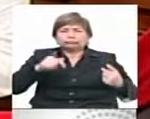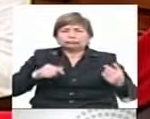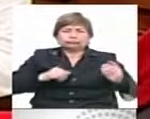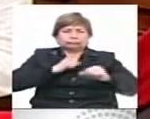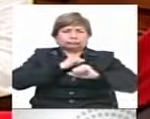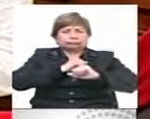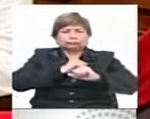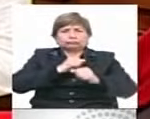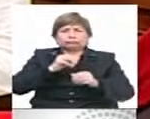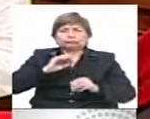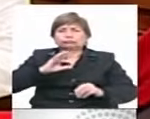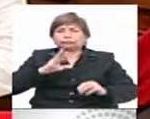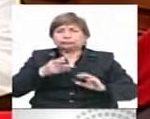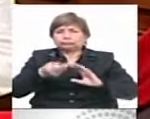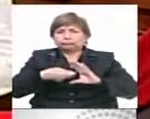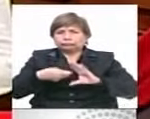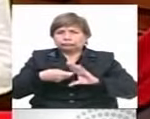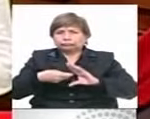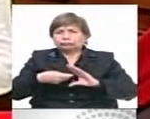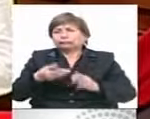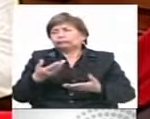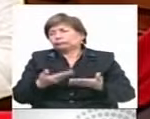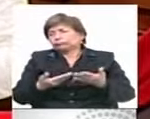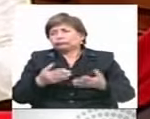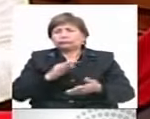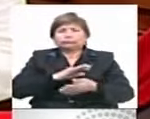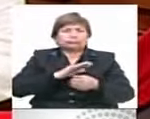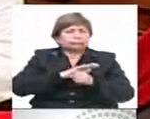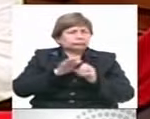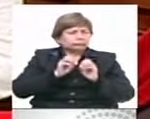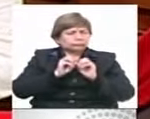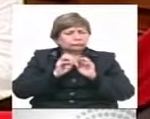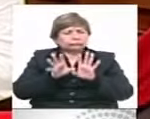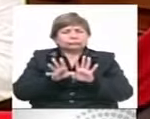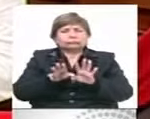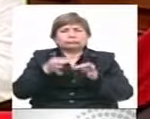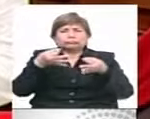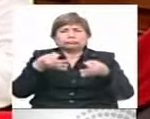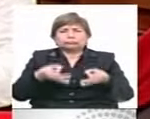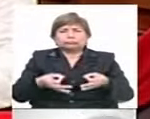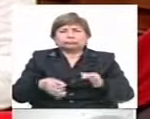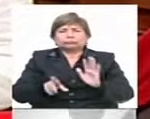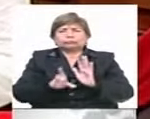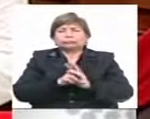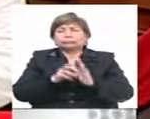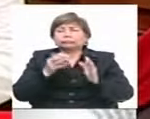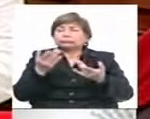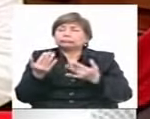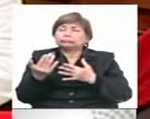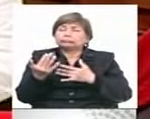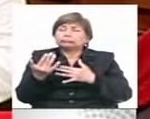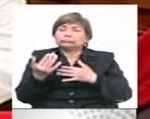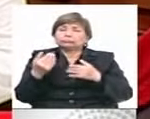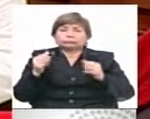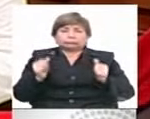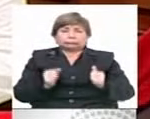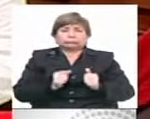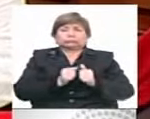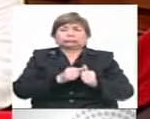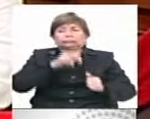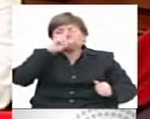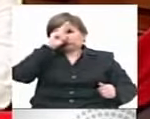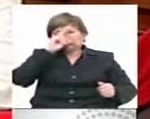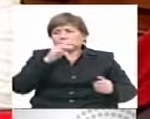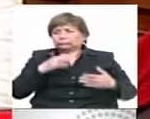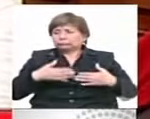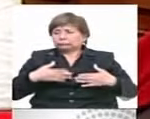frontal contra la corrupción y construir ese Estado transparente y con legitimidad. Esperamos desde la bancada de Juntos por el Perú